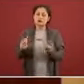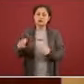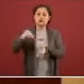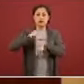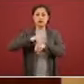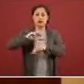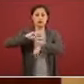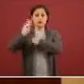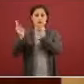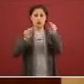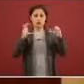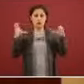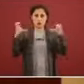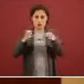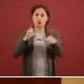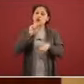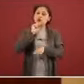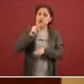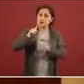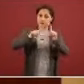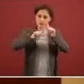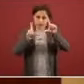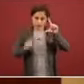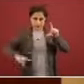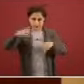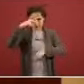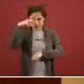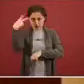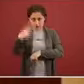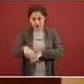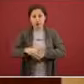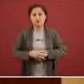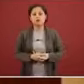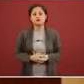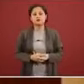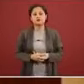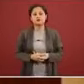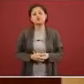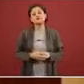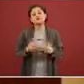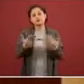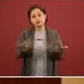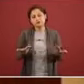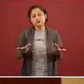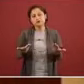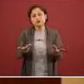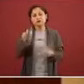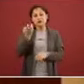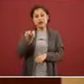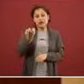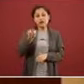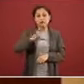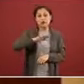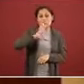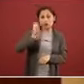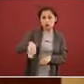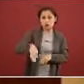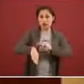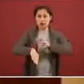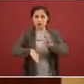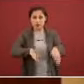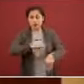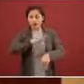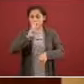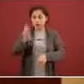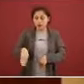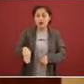en México. Uno es la propia ocurrencia de muertes que representa el